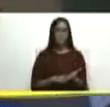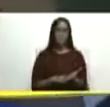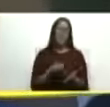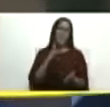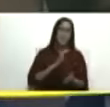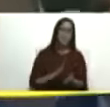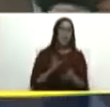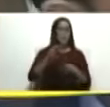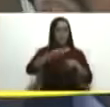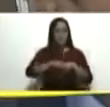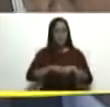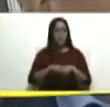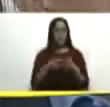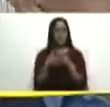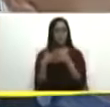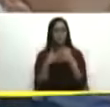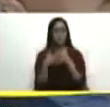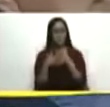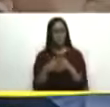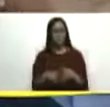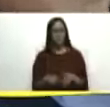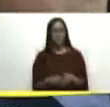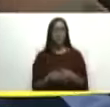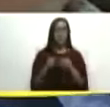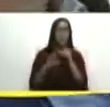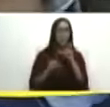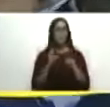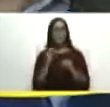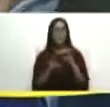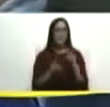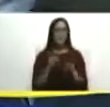Estábamos sentados con los gringos, conversando.